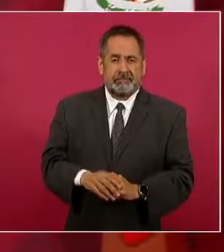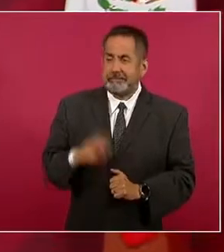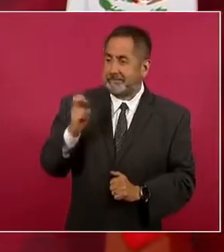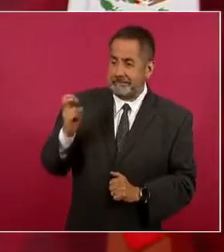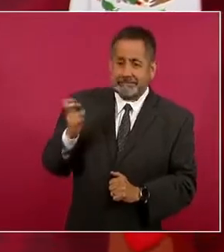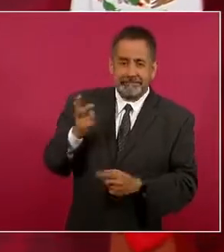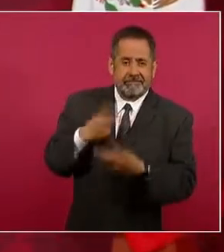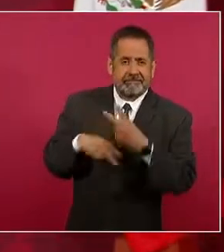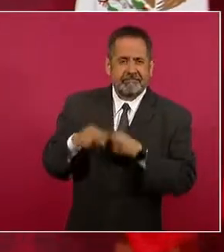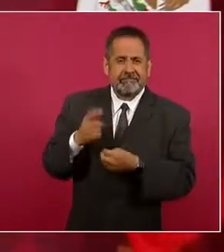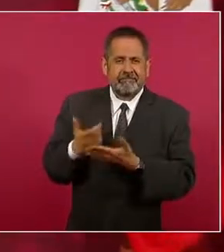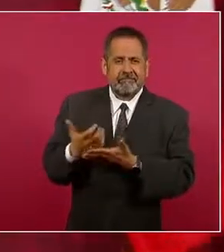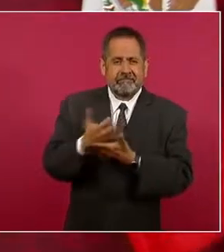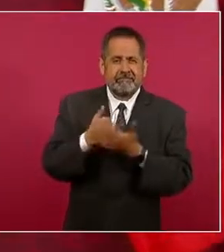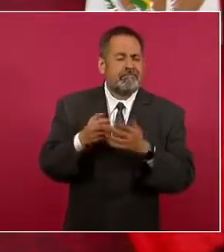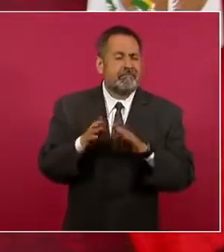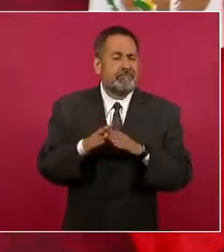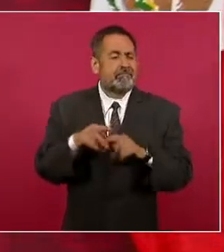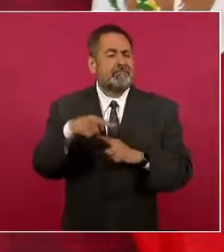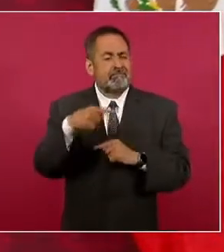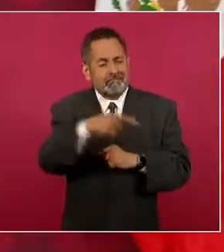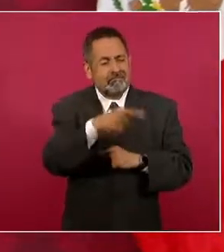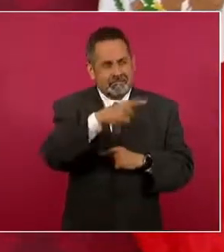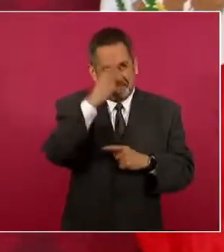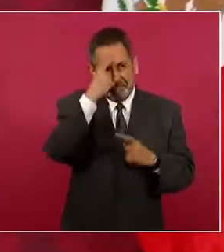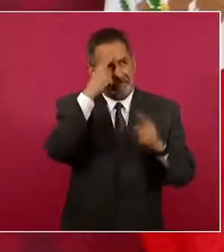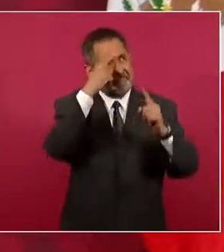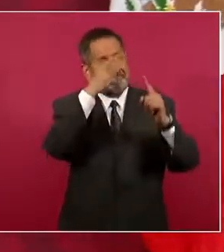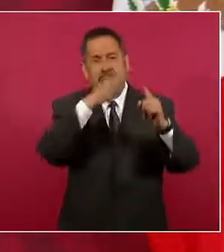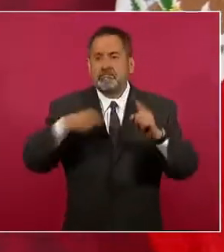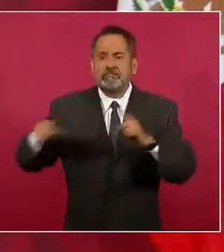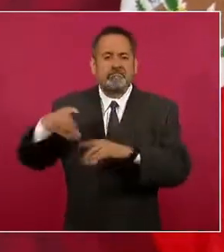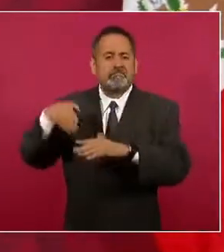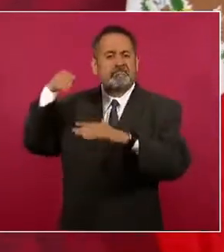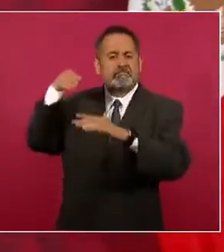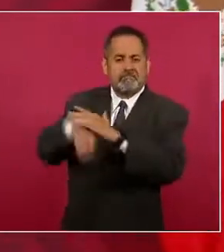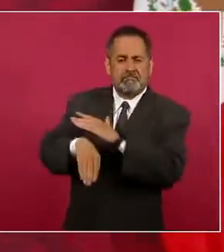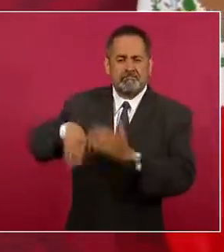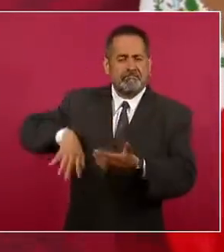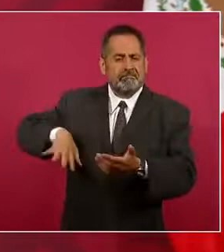fue lo que nos llevó a la decadencia a la que hacía